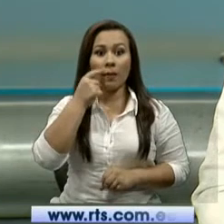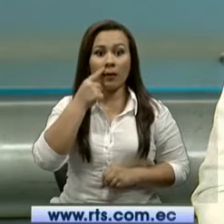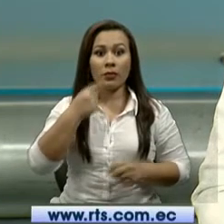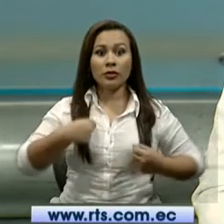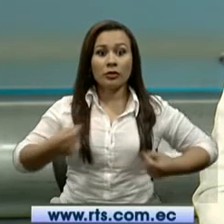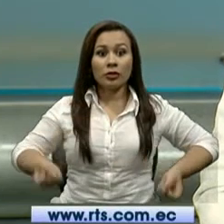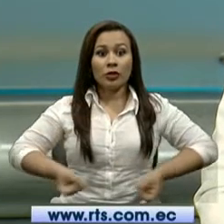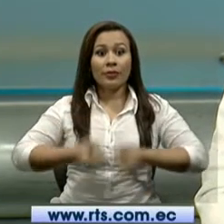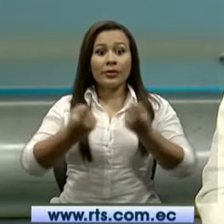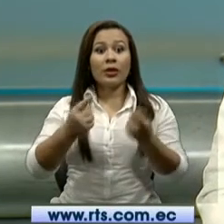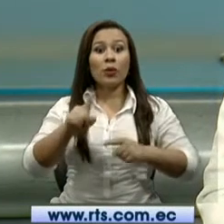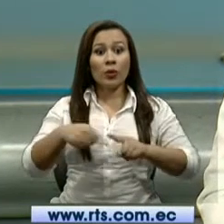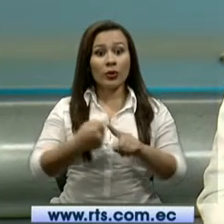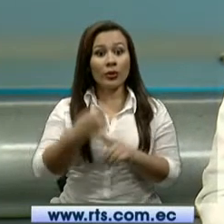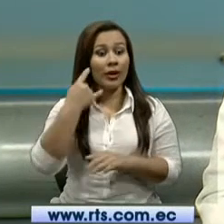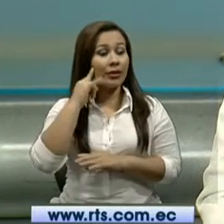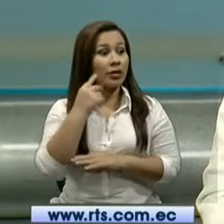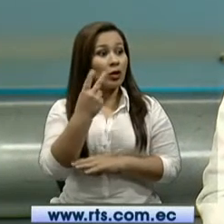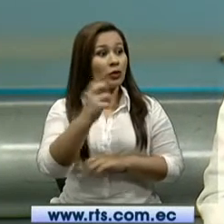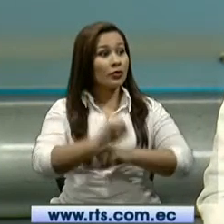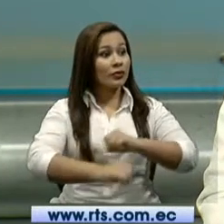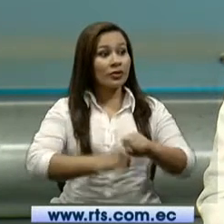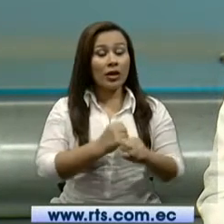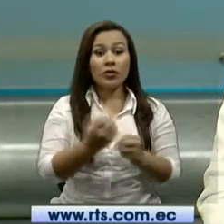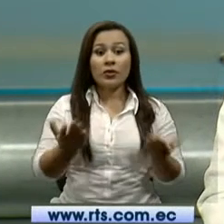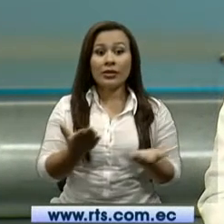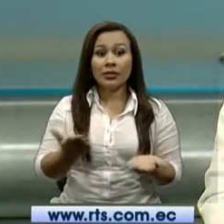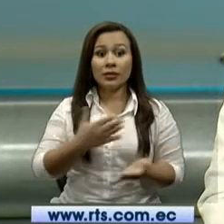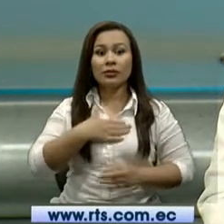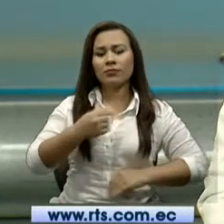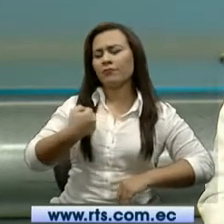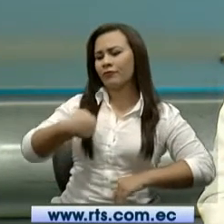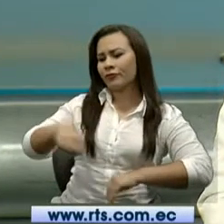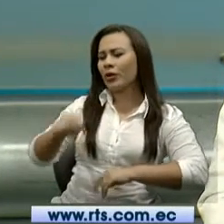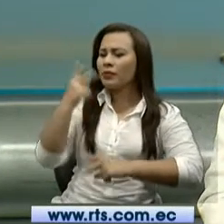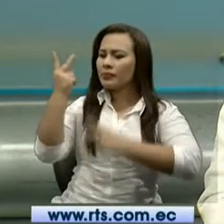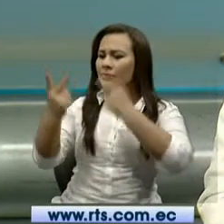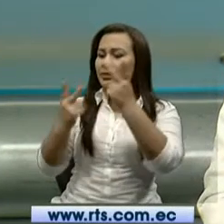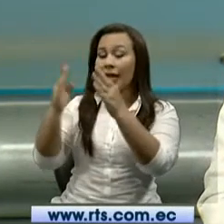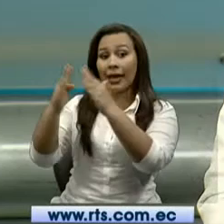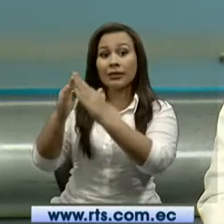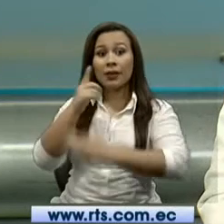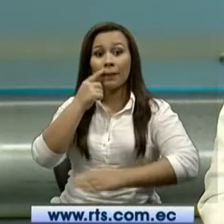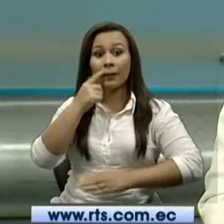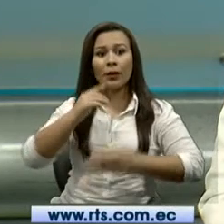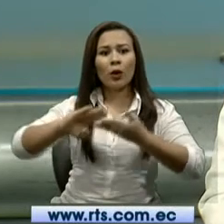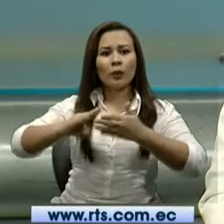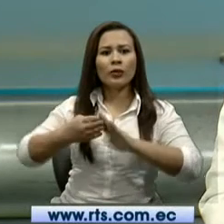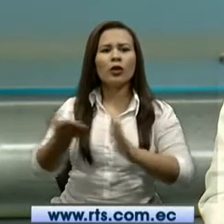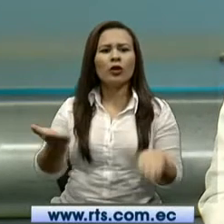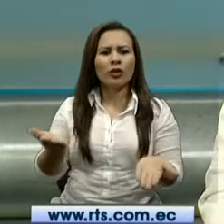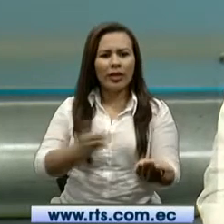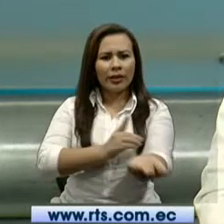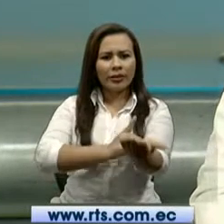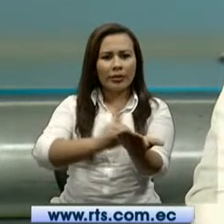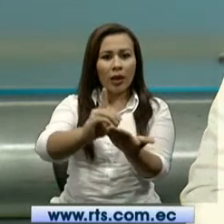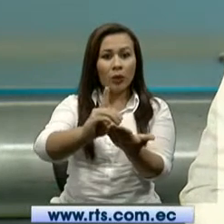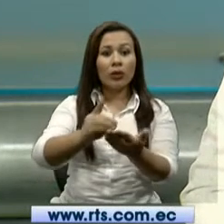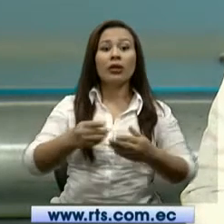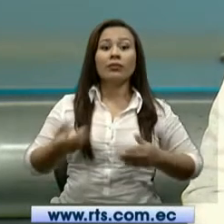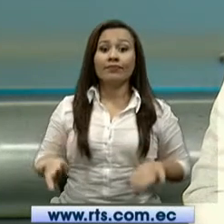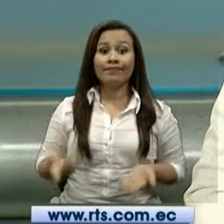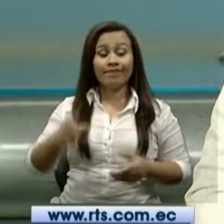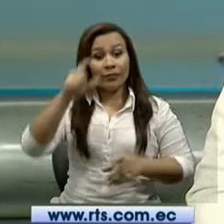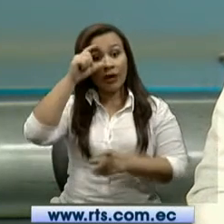supuestamente ocurrió cuando la niña de 12 años estaba visitando a su progenitor en una comuna ubicada en Daule. La fiscalía de este